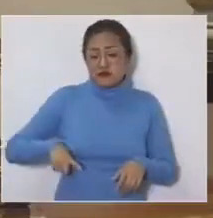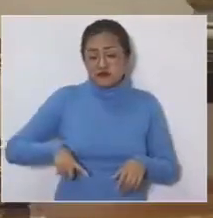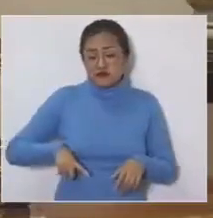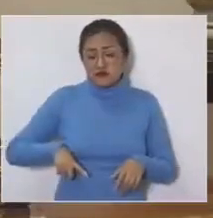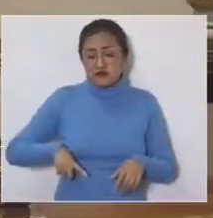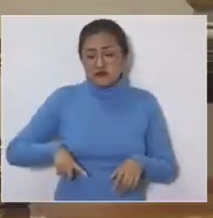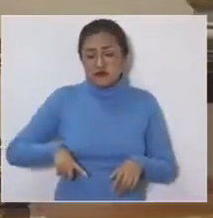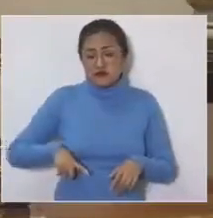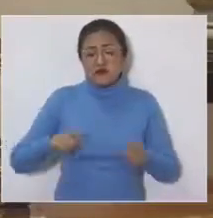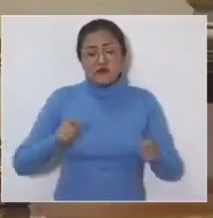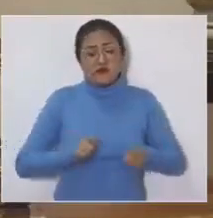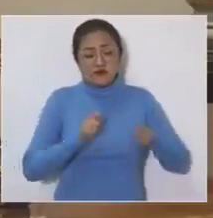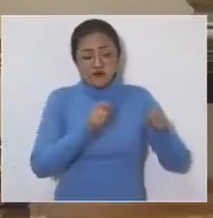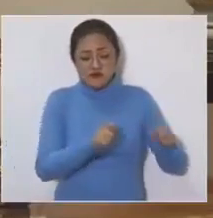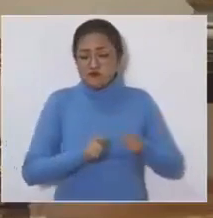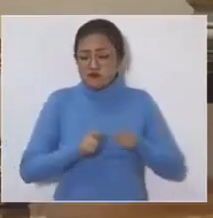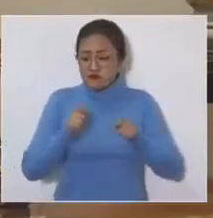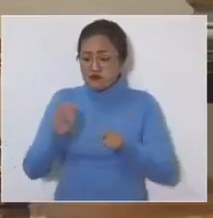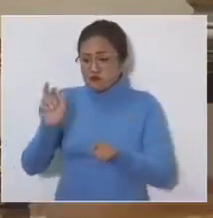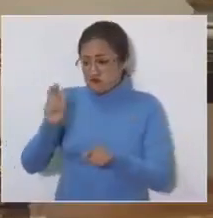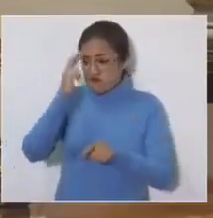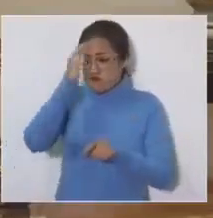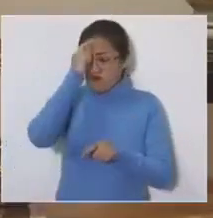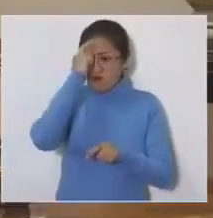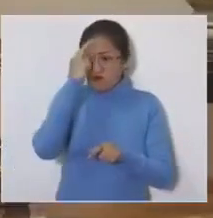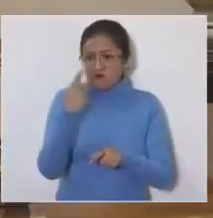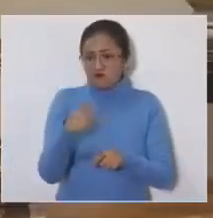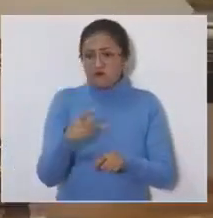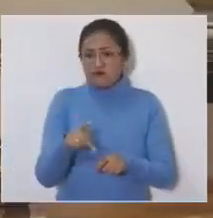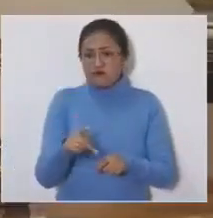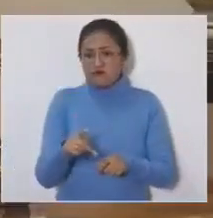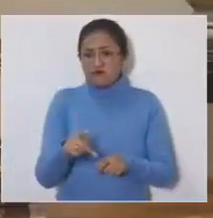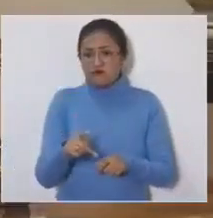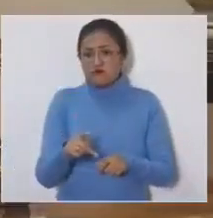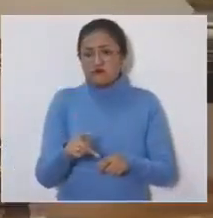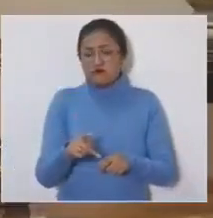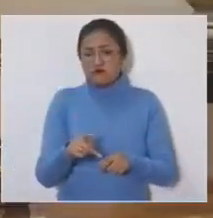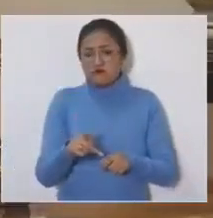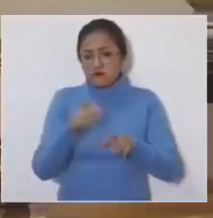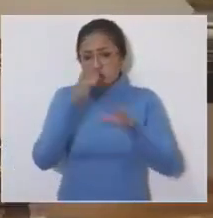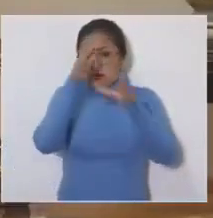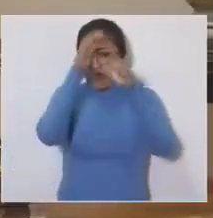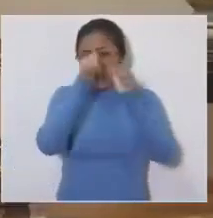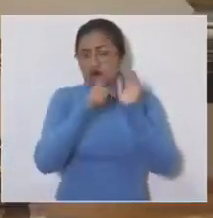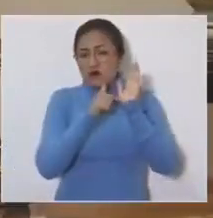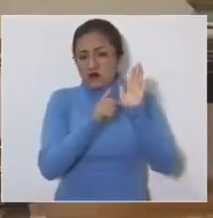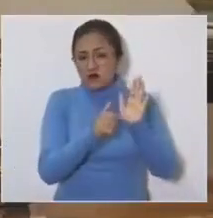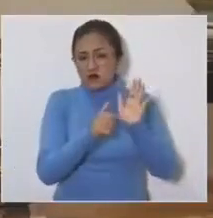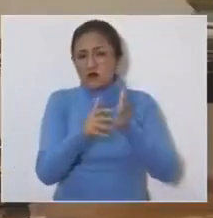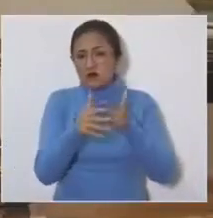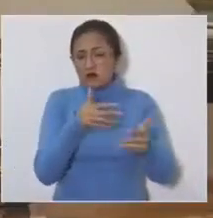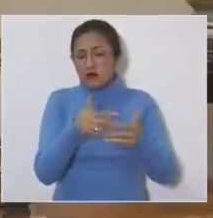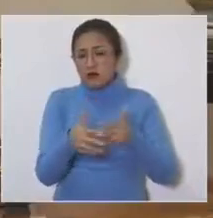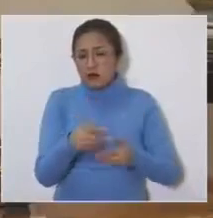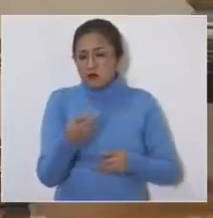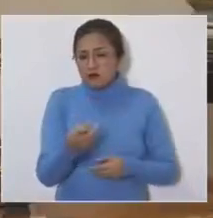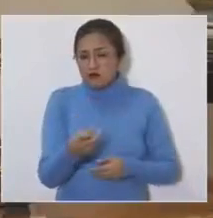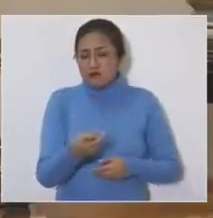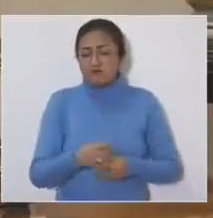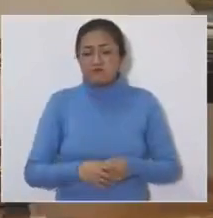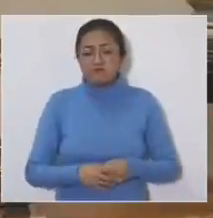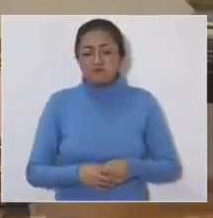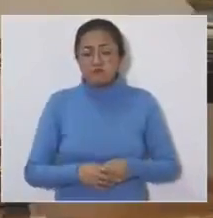el otorgamiento de esta de este contrato de esta obra